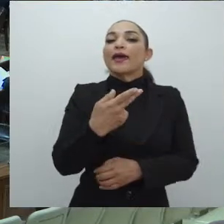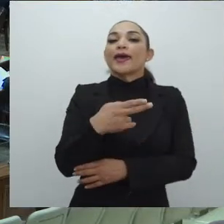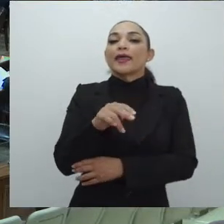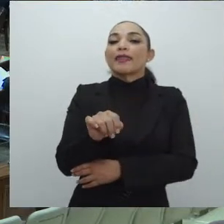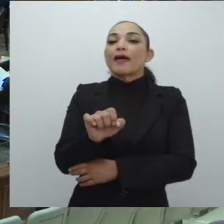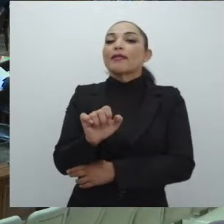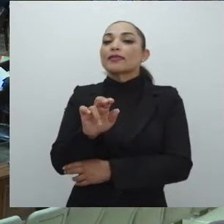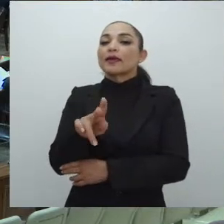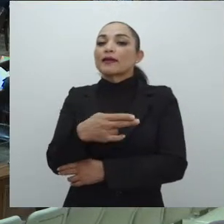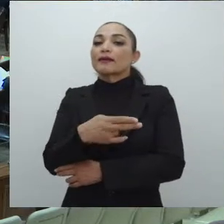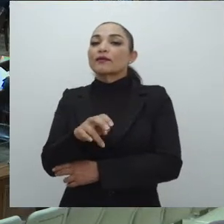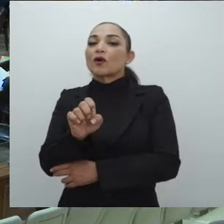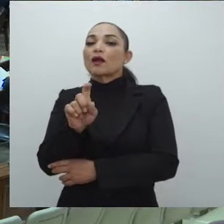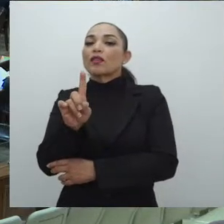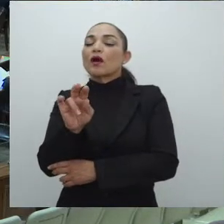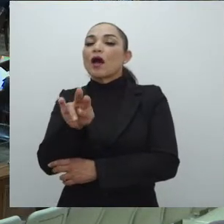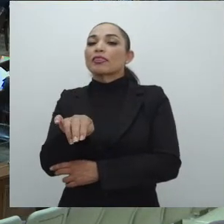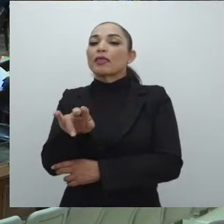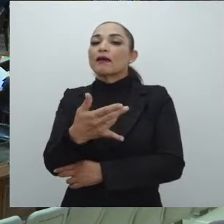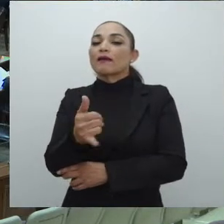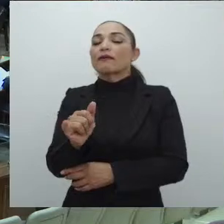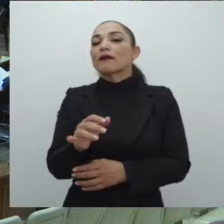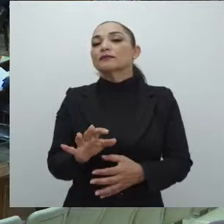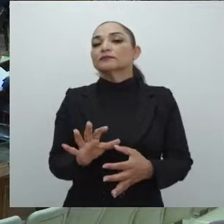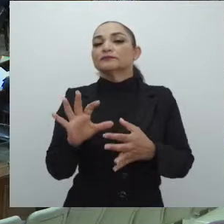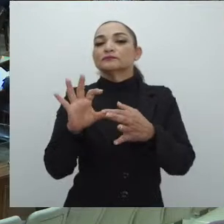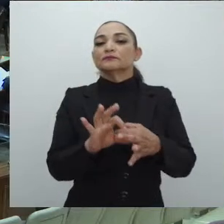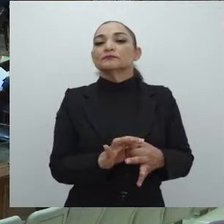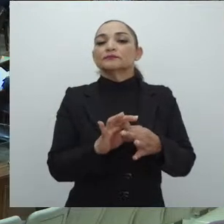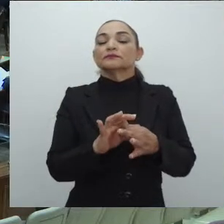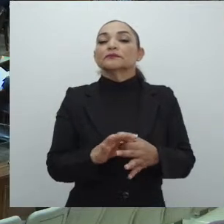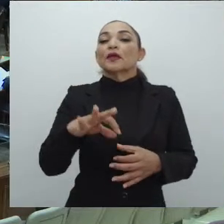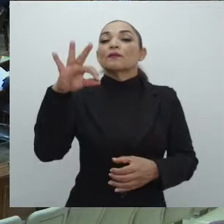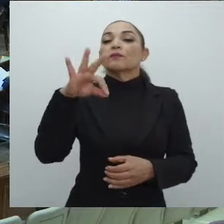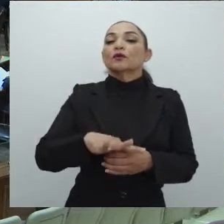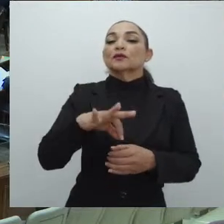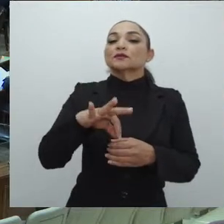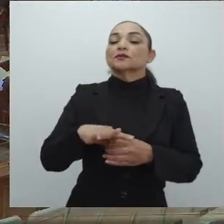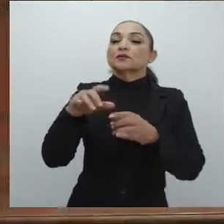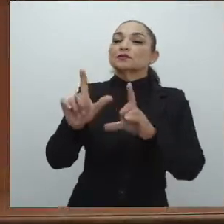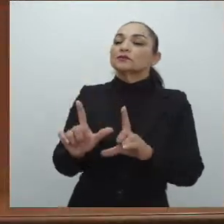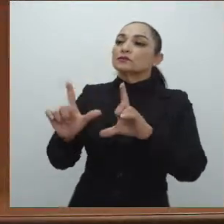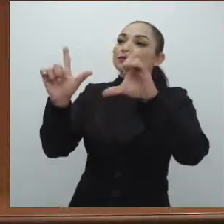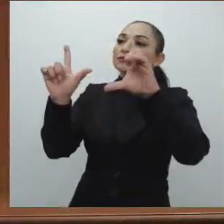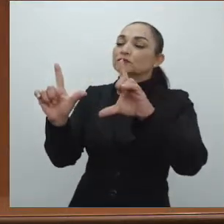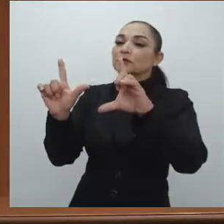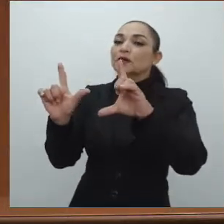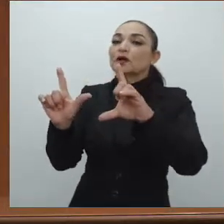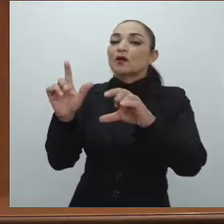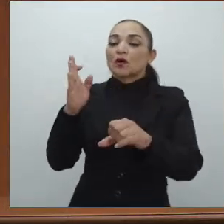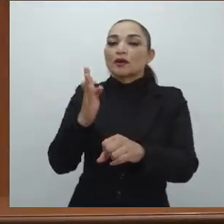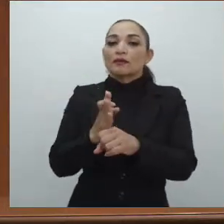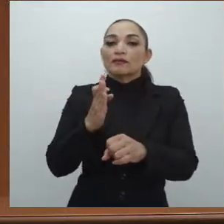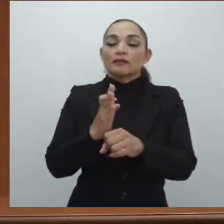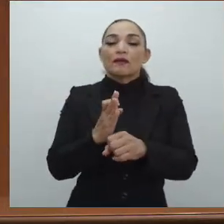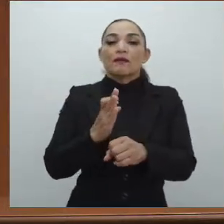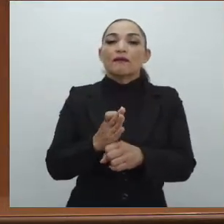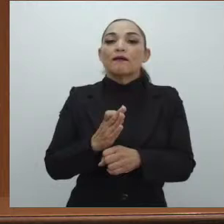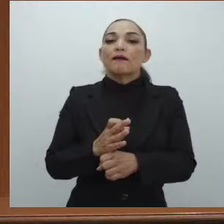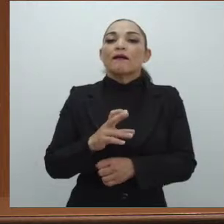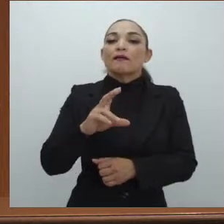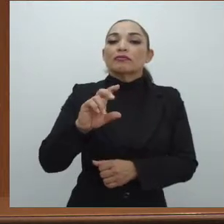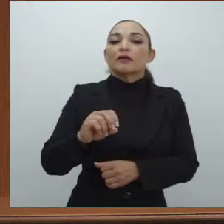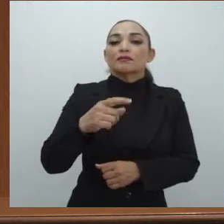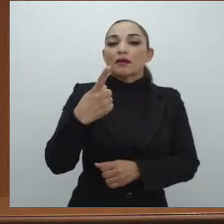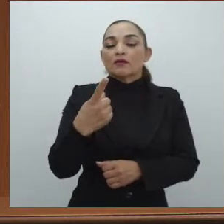Anaya Castro, según la votación en el registro, en el tablero electrónico al momento, es de